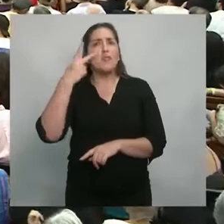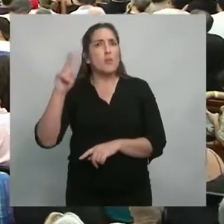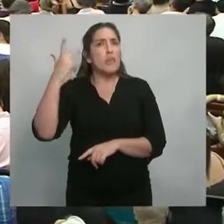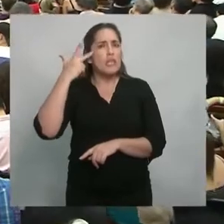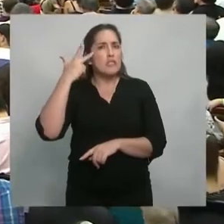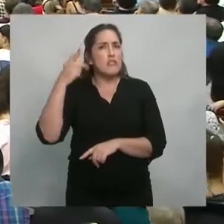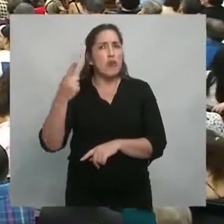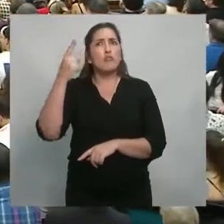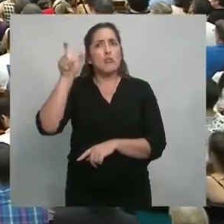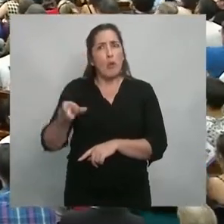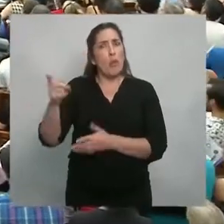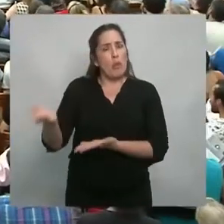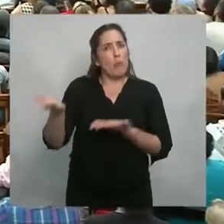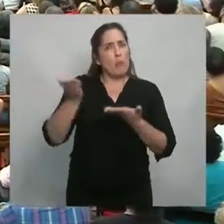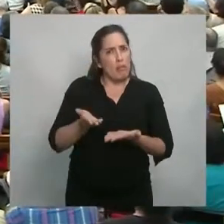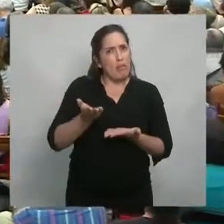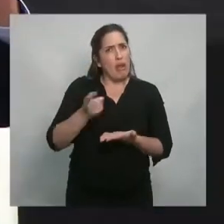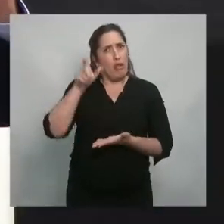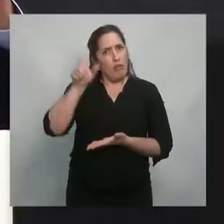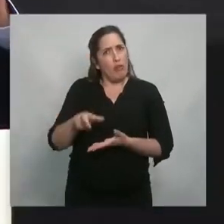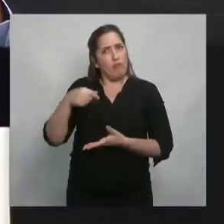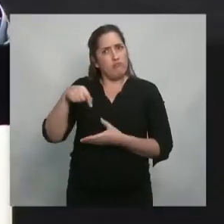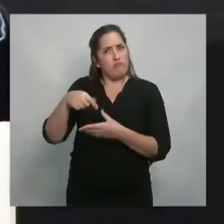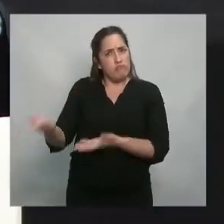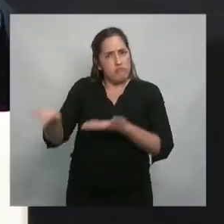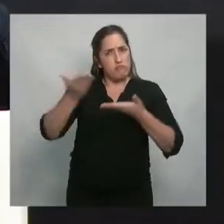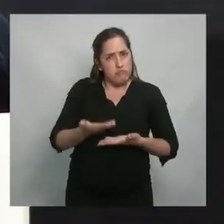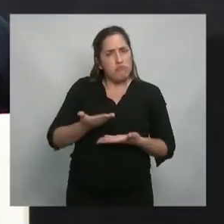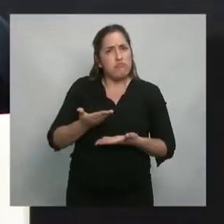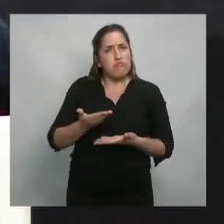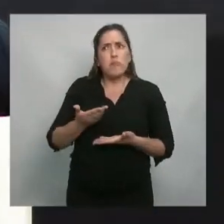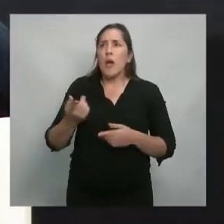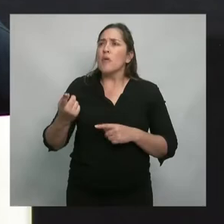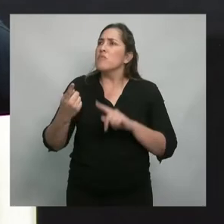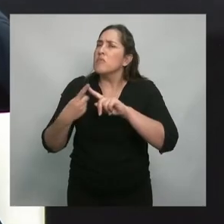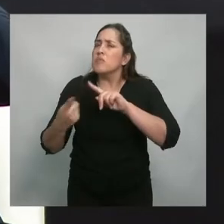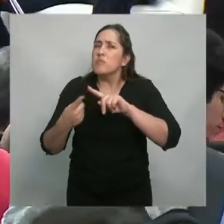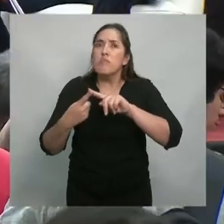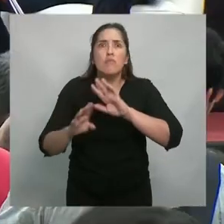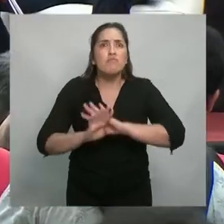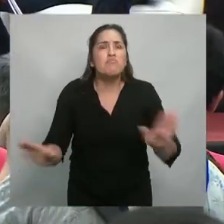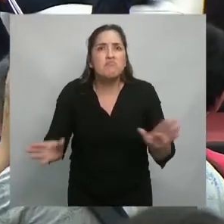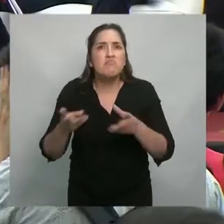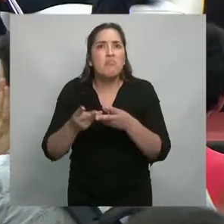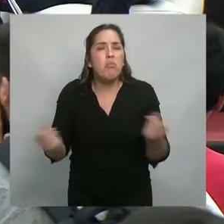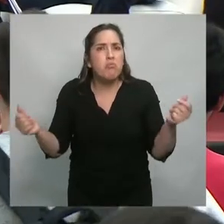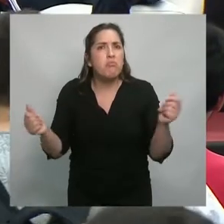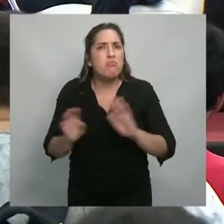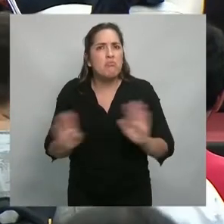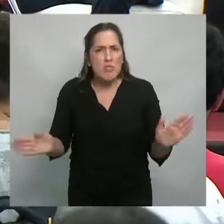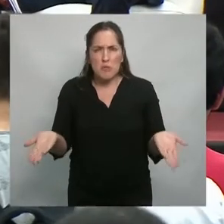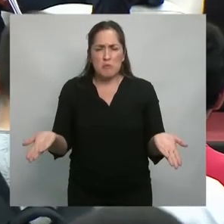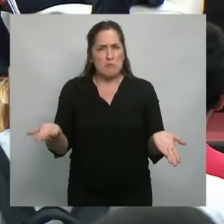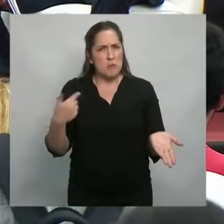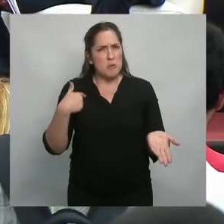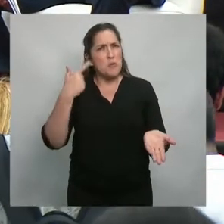uno de nuestros invitados, uno de nuestras invitadas, dejó de responder. ¿Cómo podía imaginar